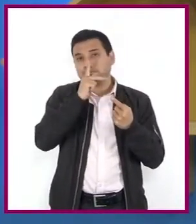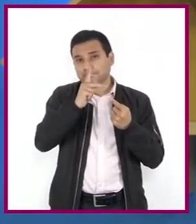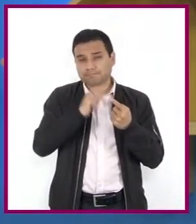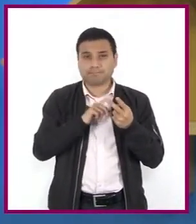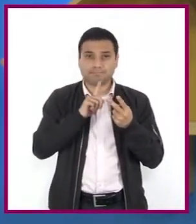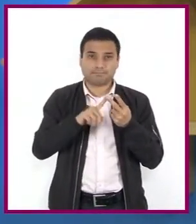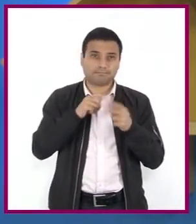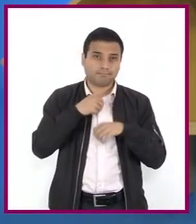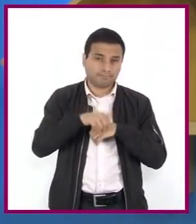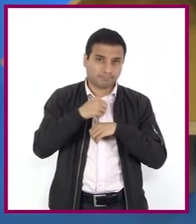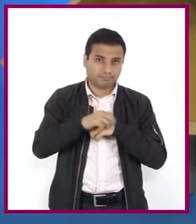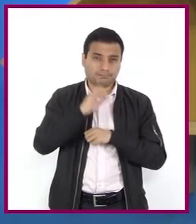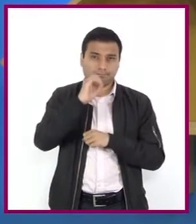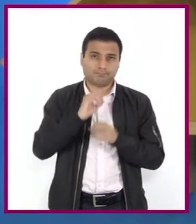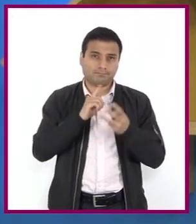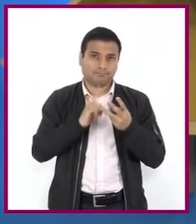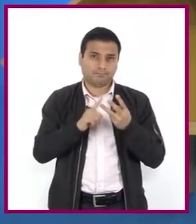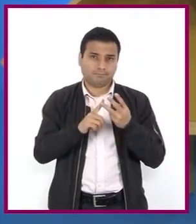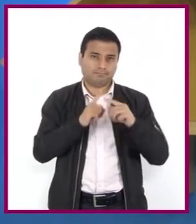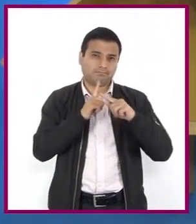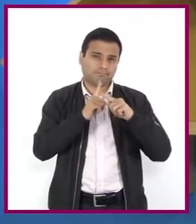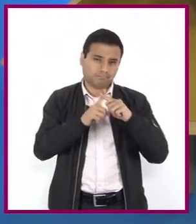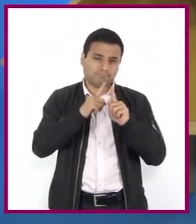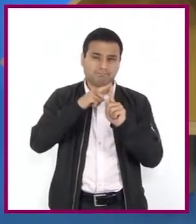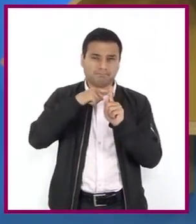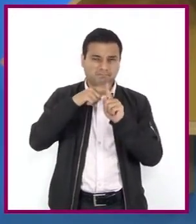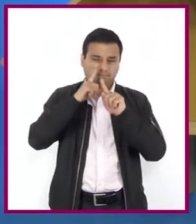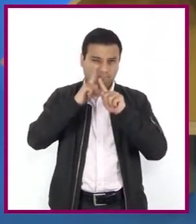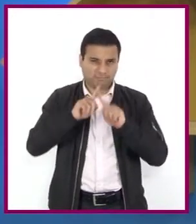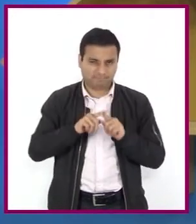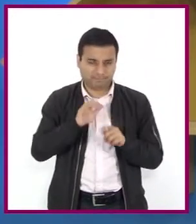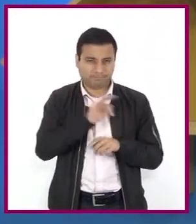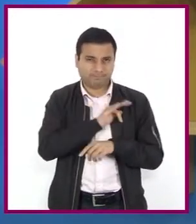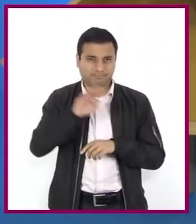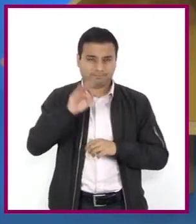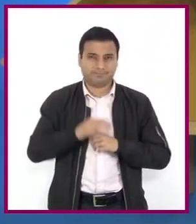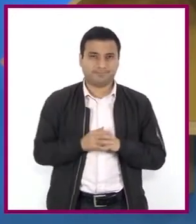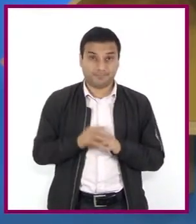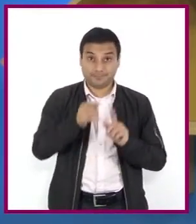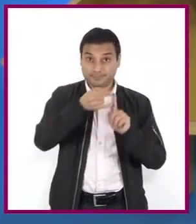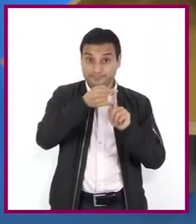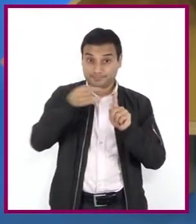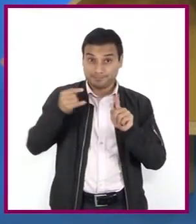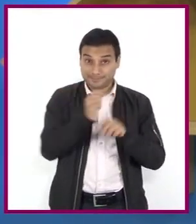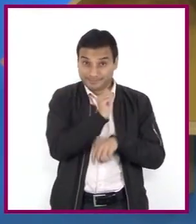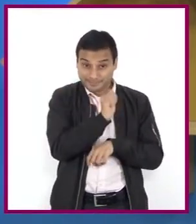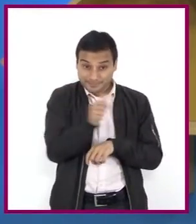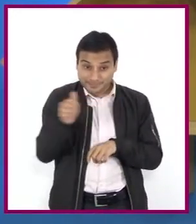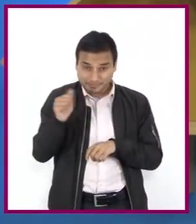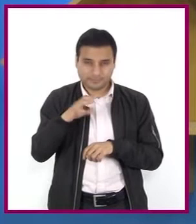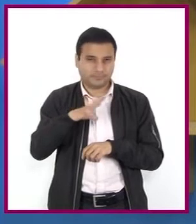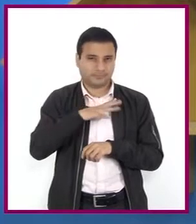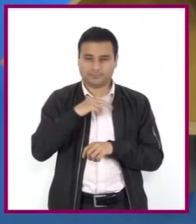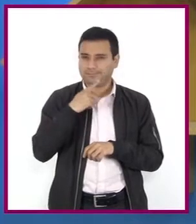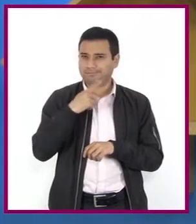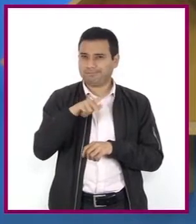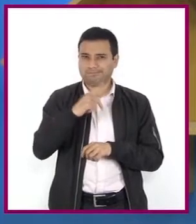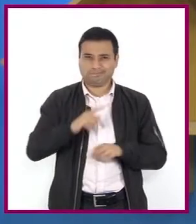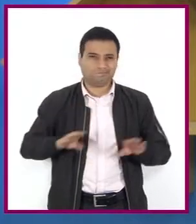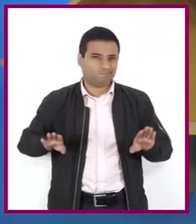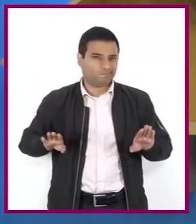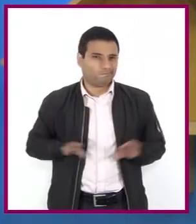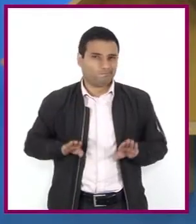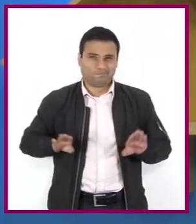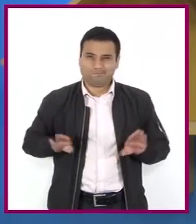un número o una operación. Además, cada celda se identifica con sus coordenadas en la